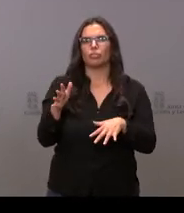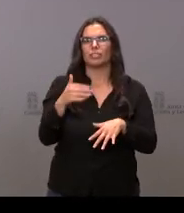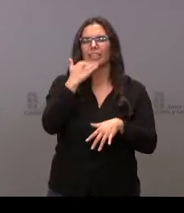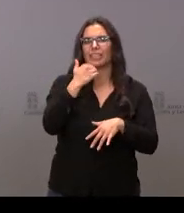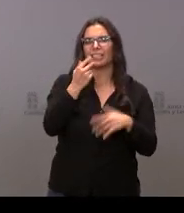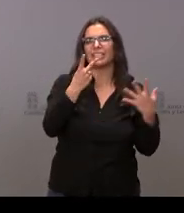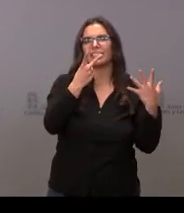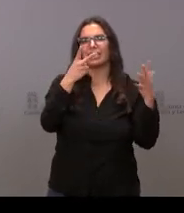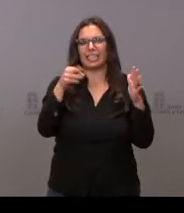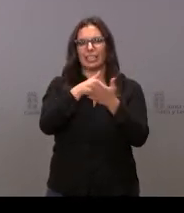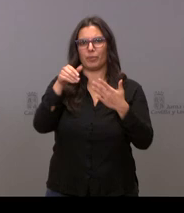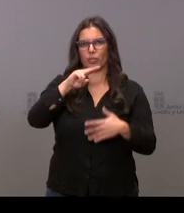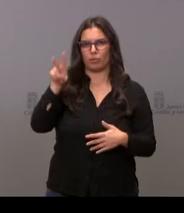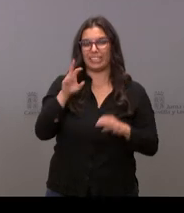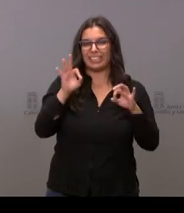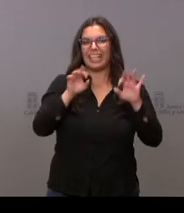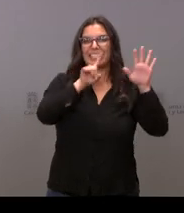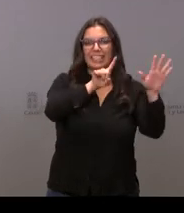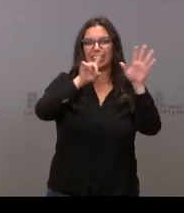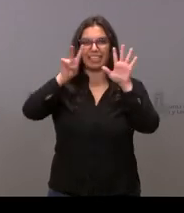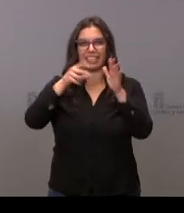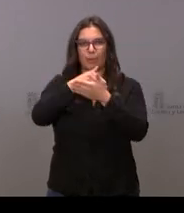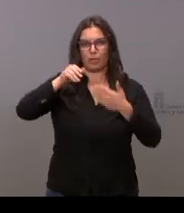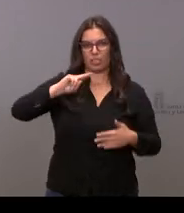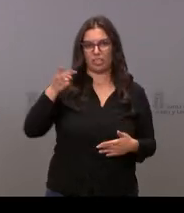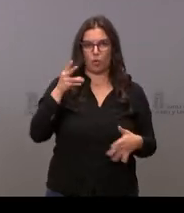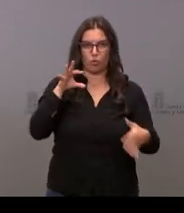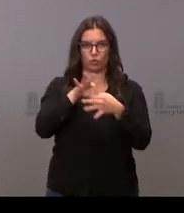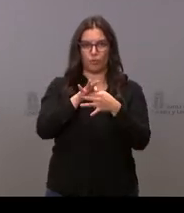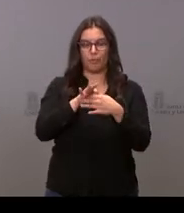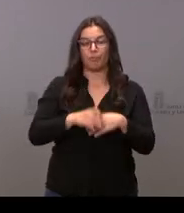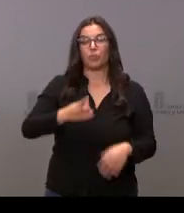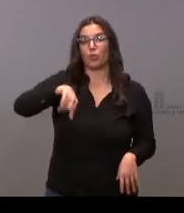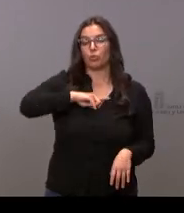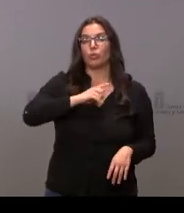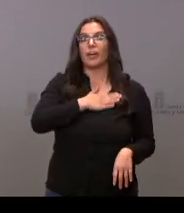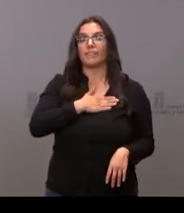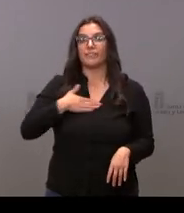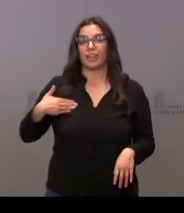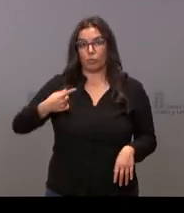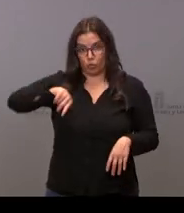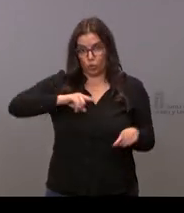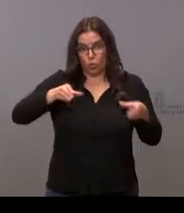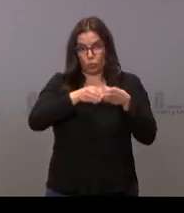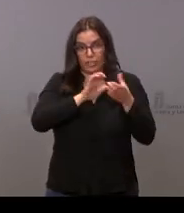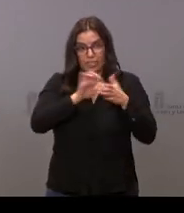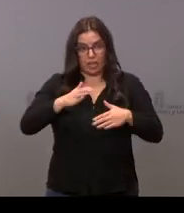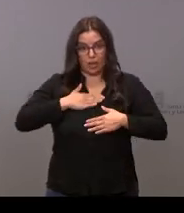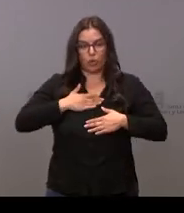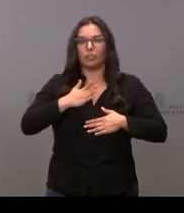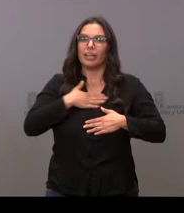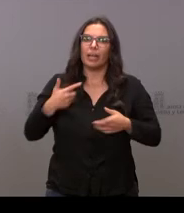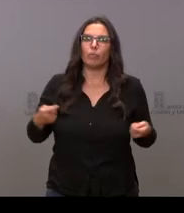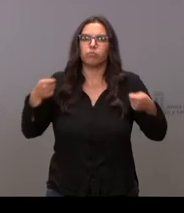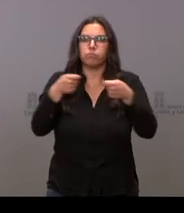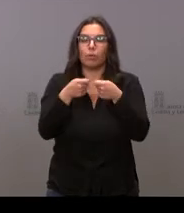concretamente 67 millones de euros nuestra intención me refiero a la junta de castilla y léon es aportar